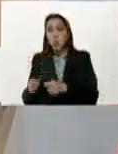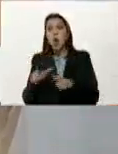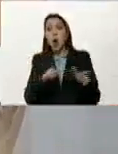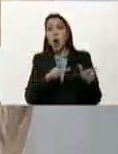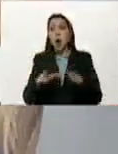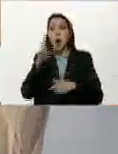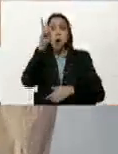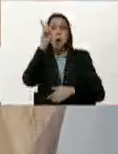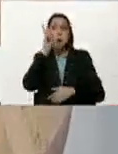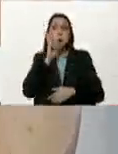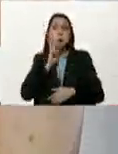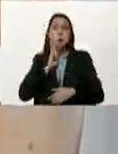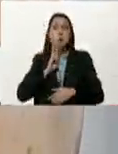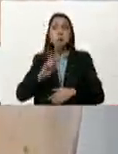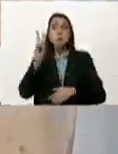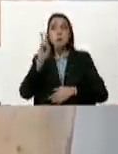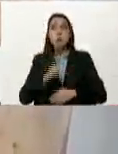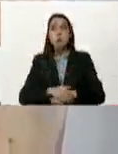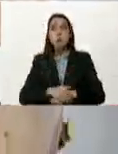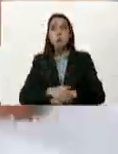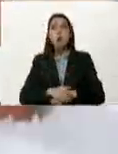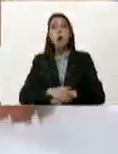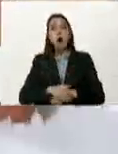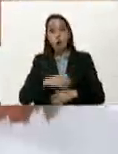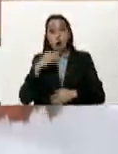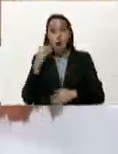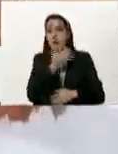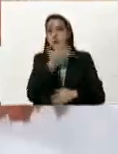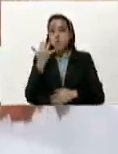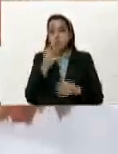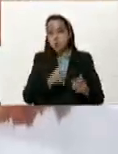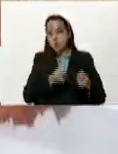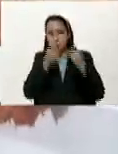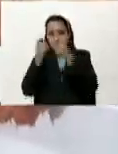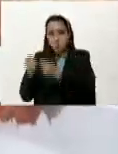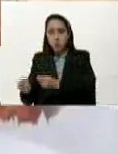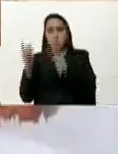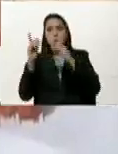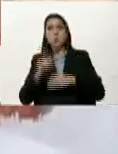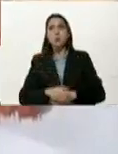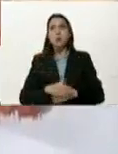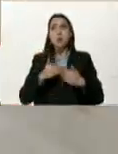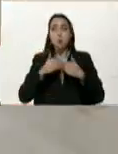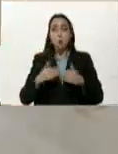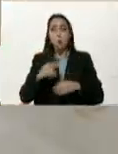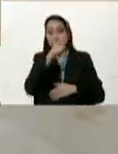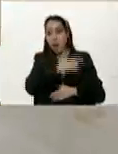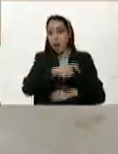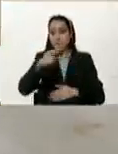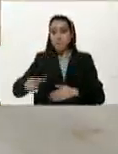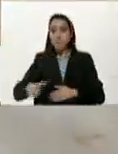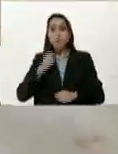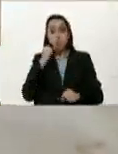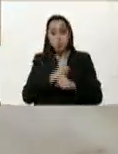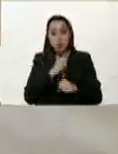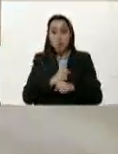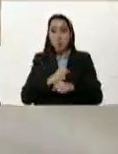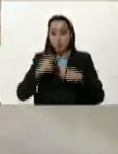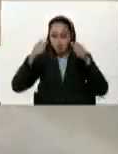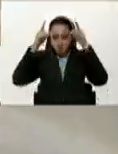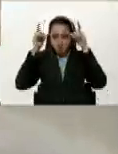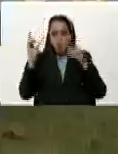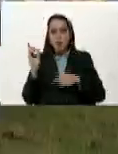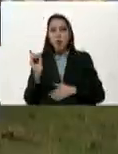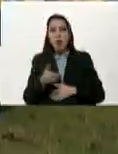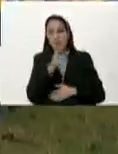limpio y van al túnel de enfriamiento para ser conservado esto le abre las puertas al ganadero que va a poder traer aquí al matadero